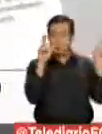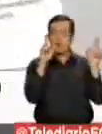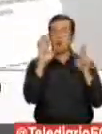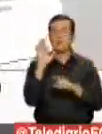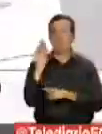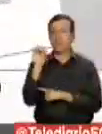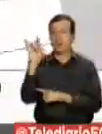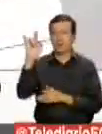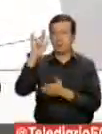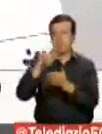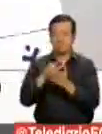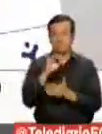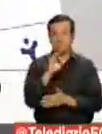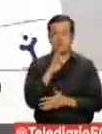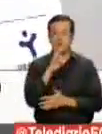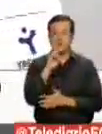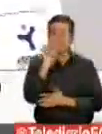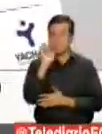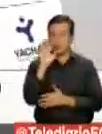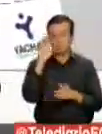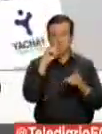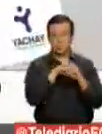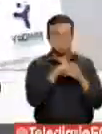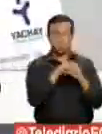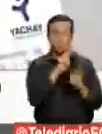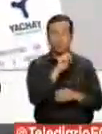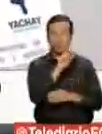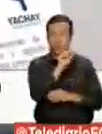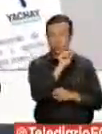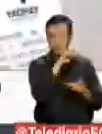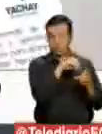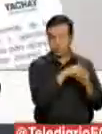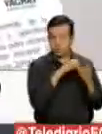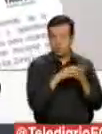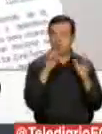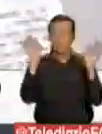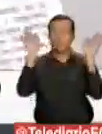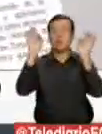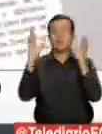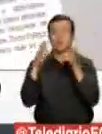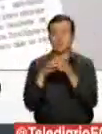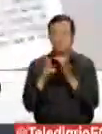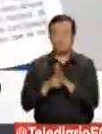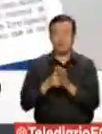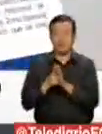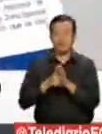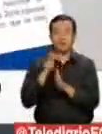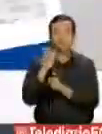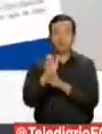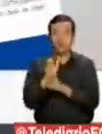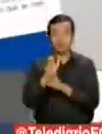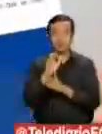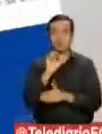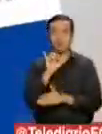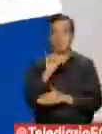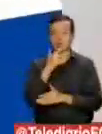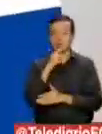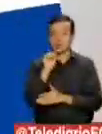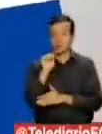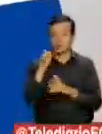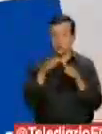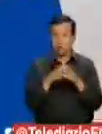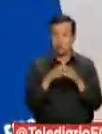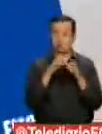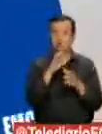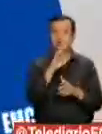Eléctrica del Ecuador, Fabrec, Unidad de Almacenamiento, Corporación de Electricidad, Ferrocarriles del Ecuador, Yachayepe,